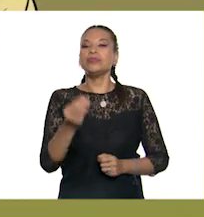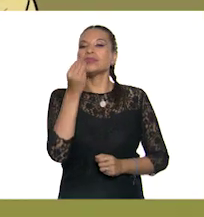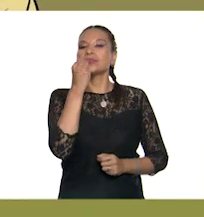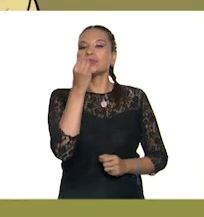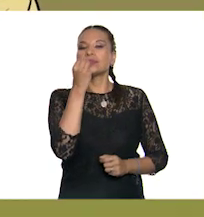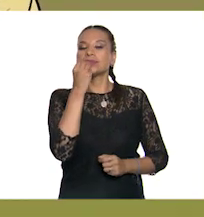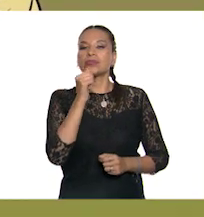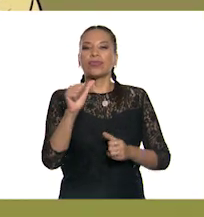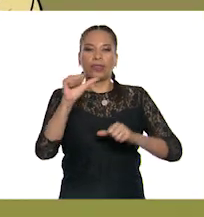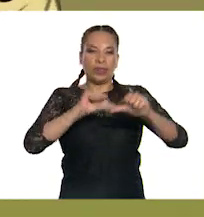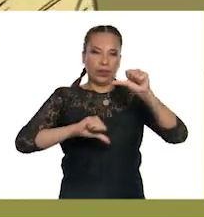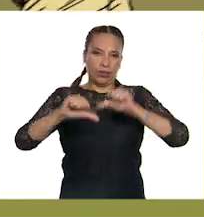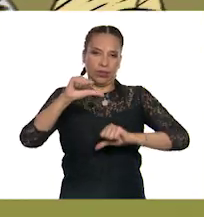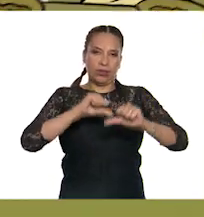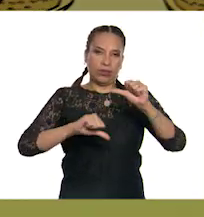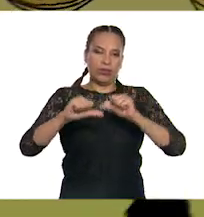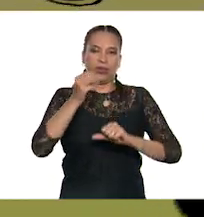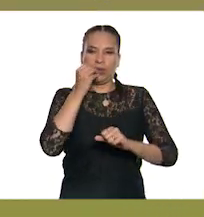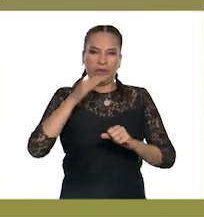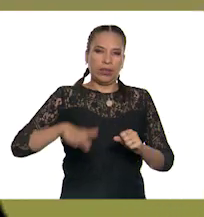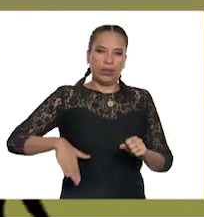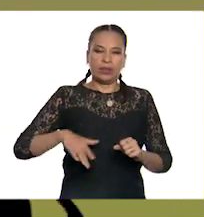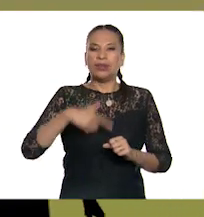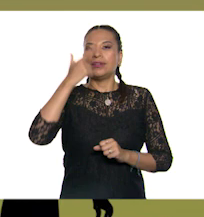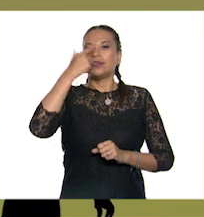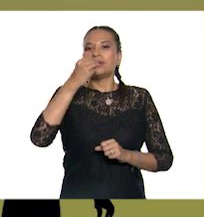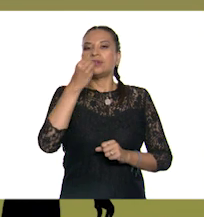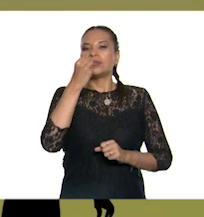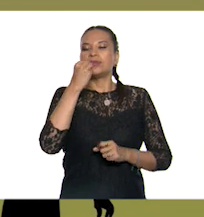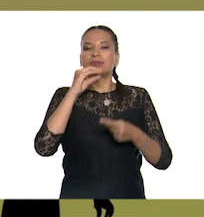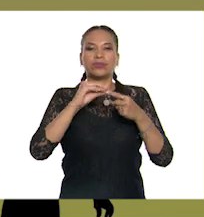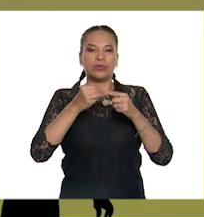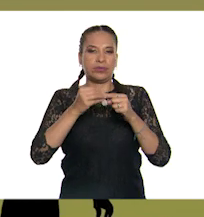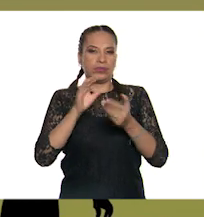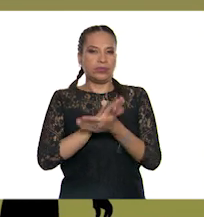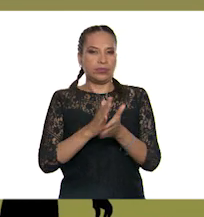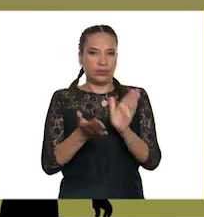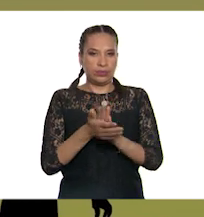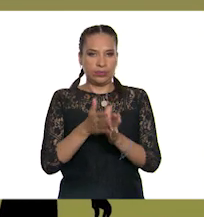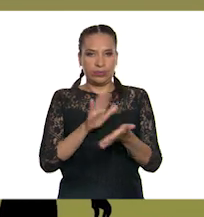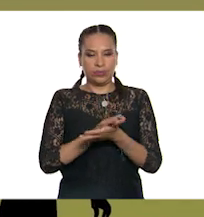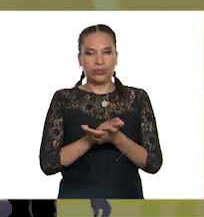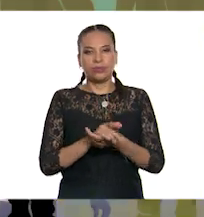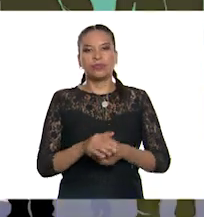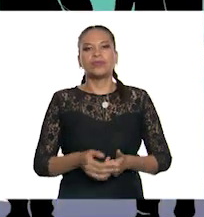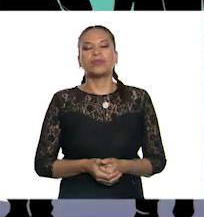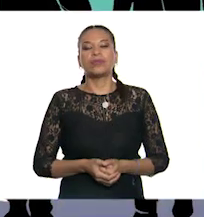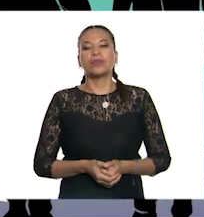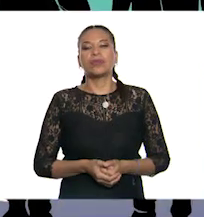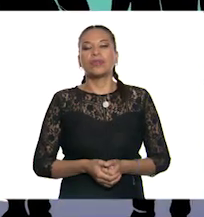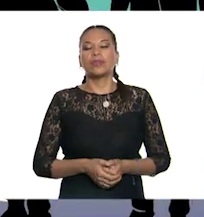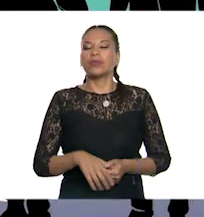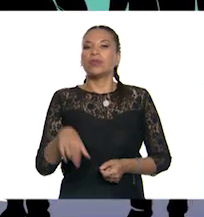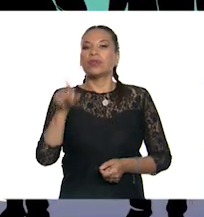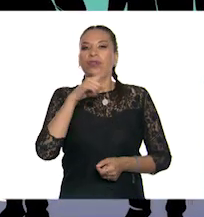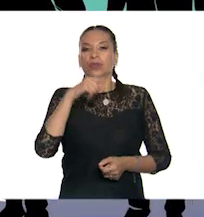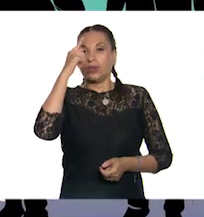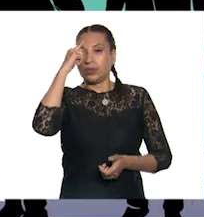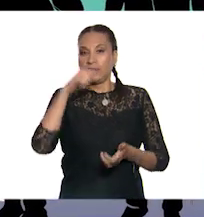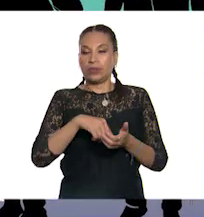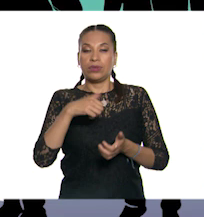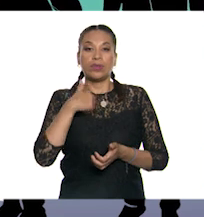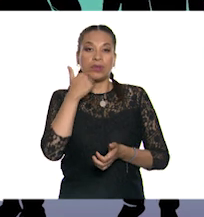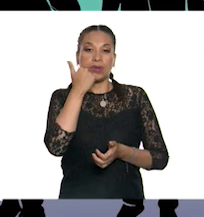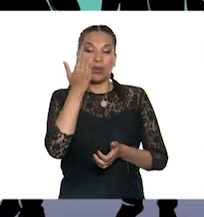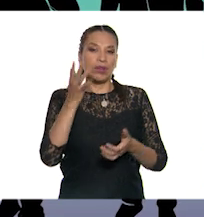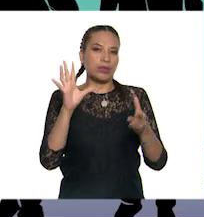desayunaban con atole, comían lo que ya hemos dicho y en la noche cenaban frijoles con tortillas. No quiero que se crea que trato